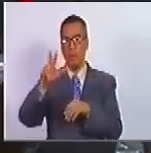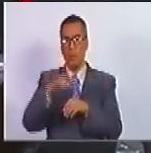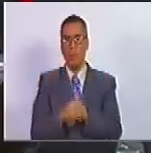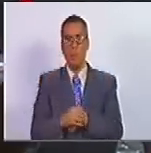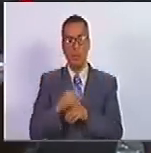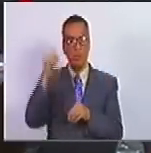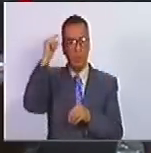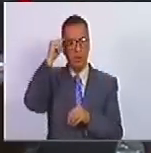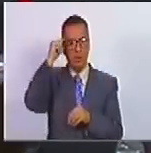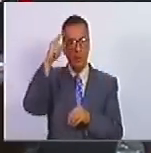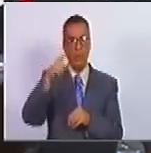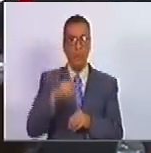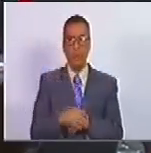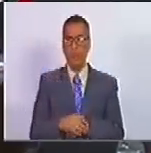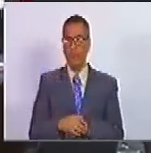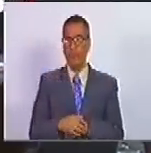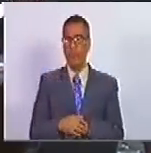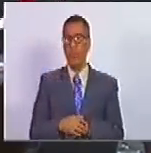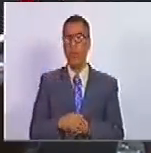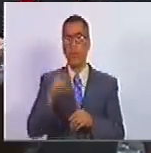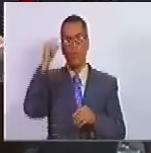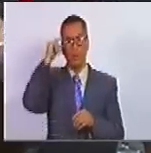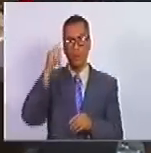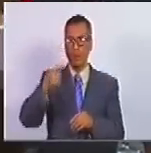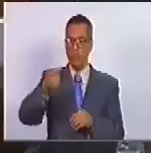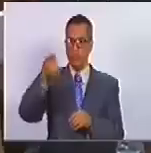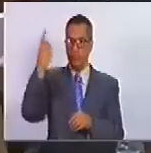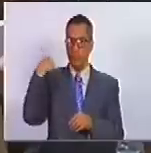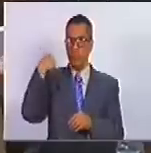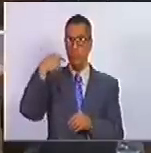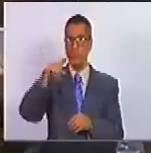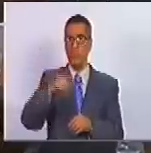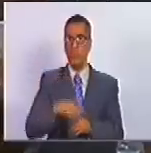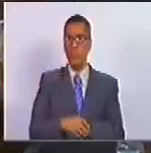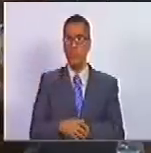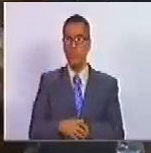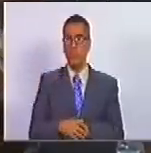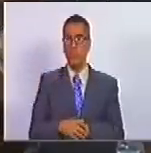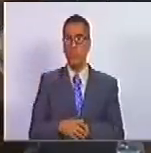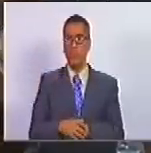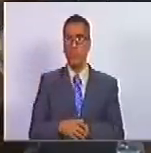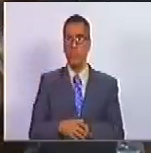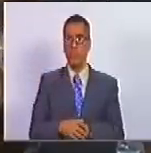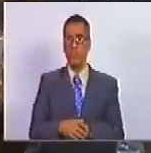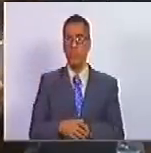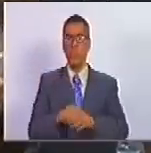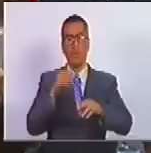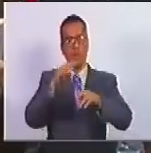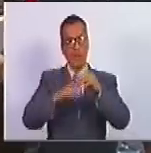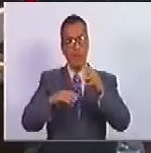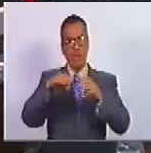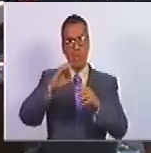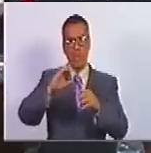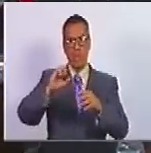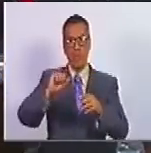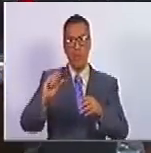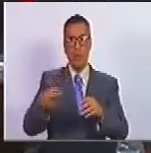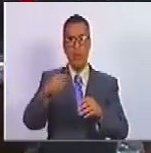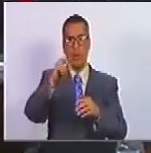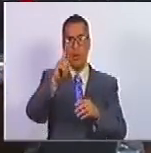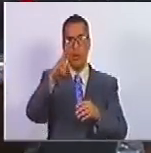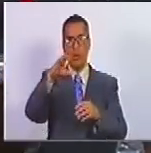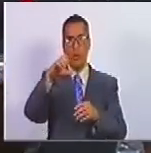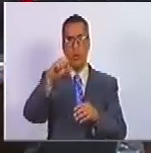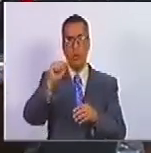fecha en la que en el día de ayer en la ciudad de Achaguas,